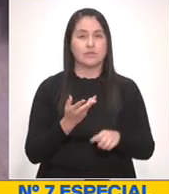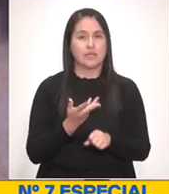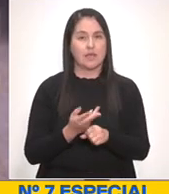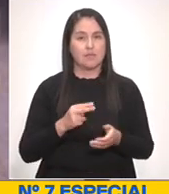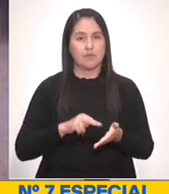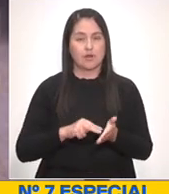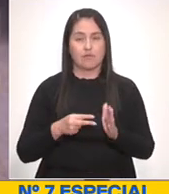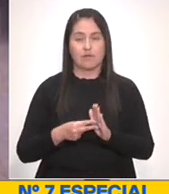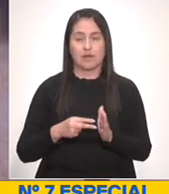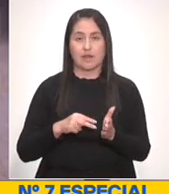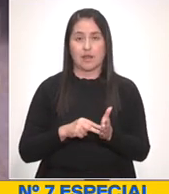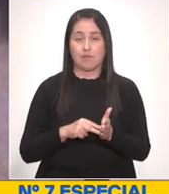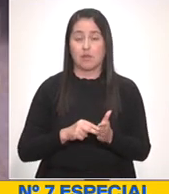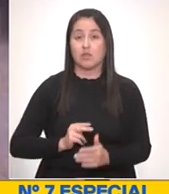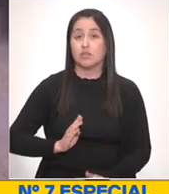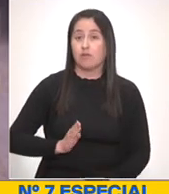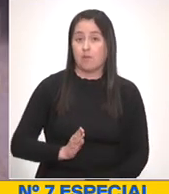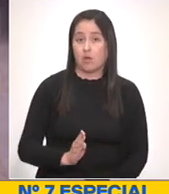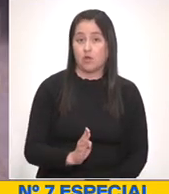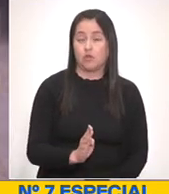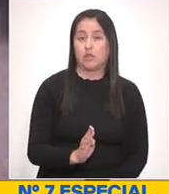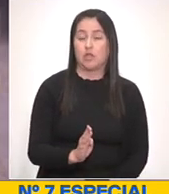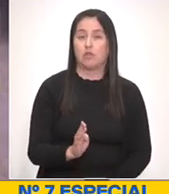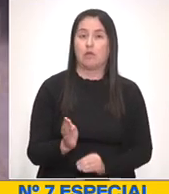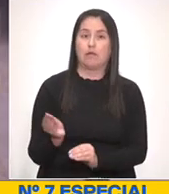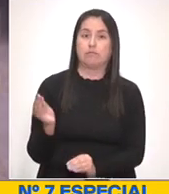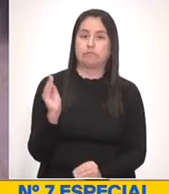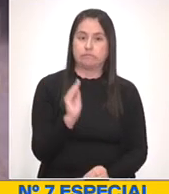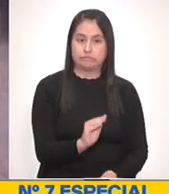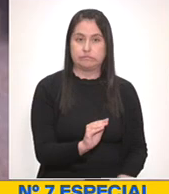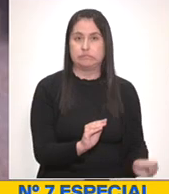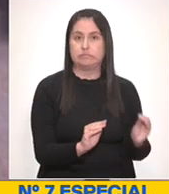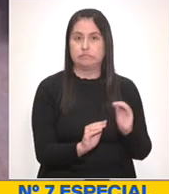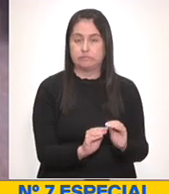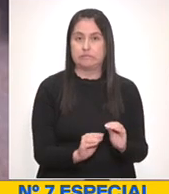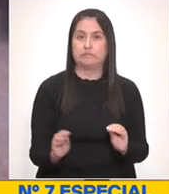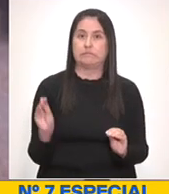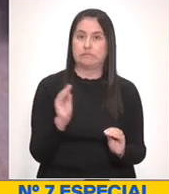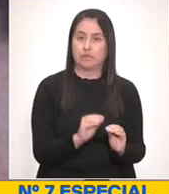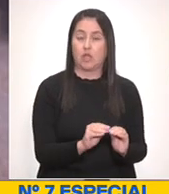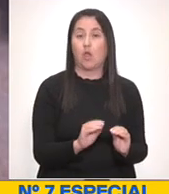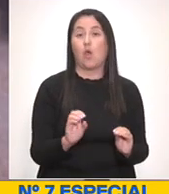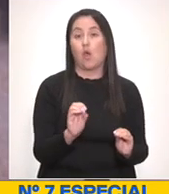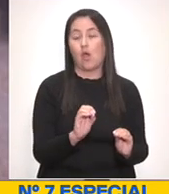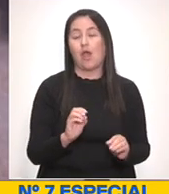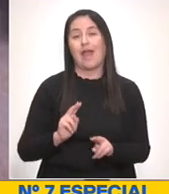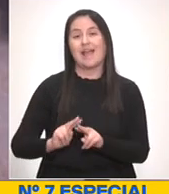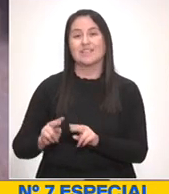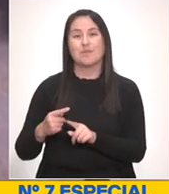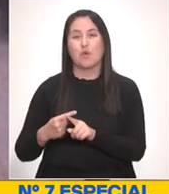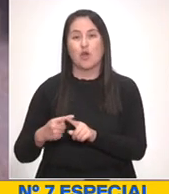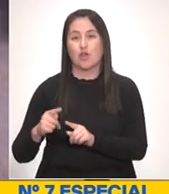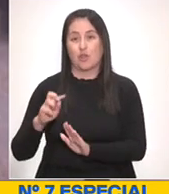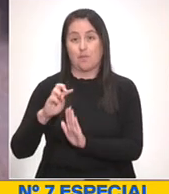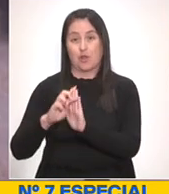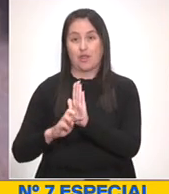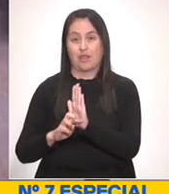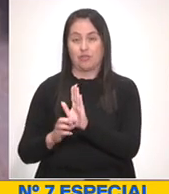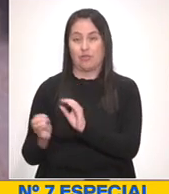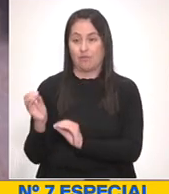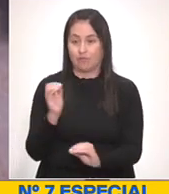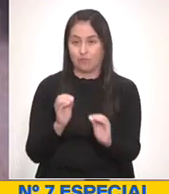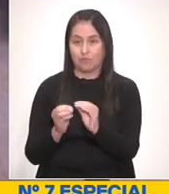es si vamos a seguir parchando o hacemos una iniciativa más robusta que aborde todas